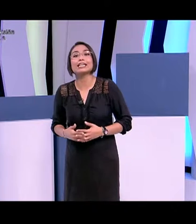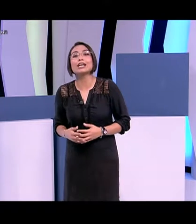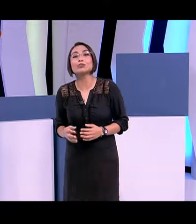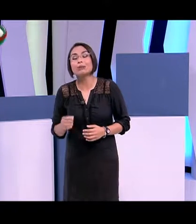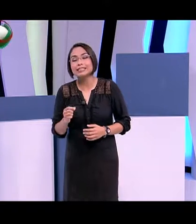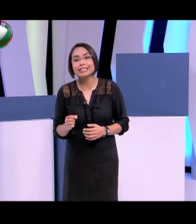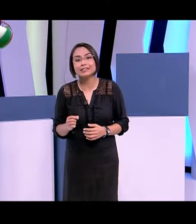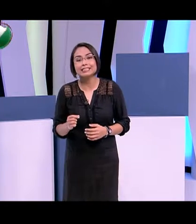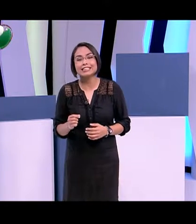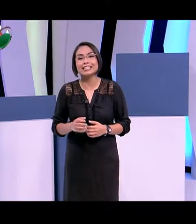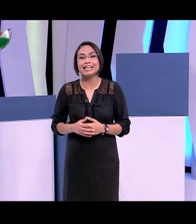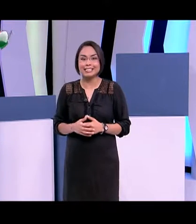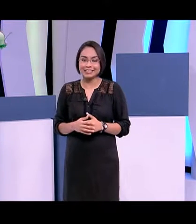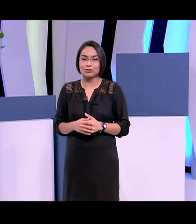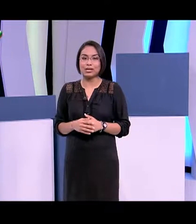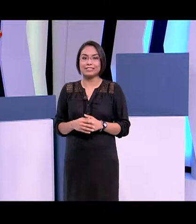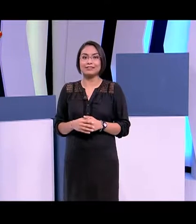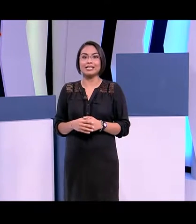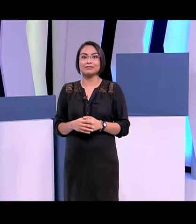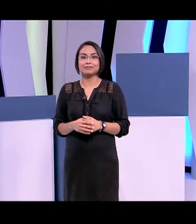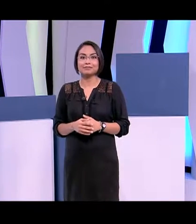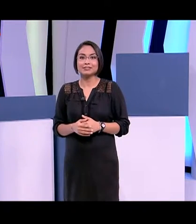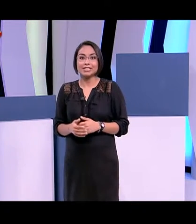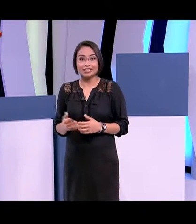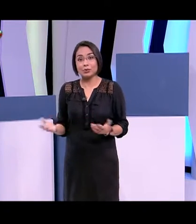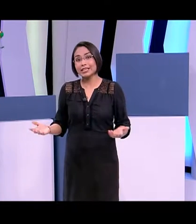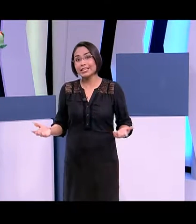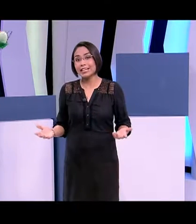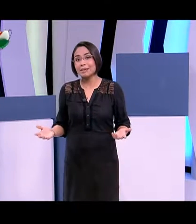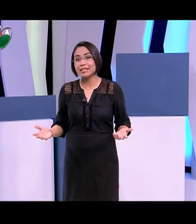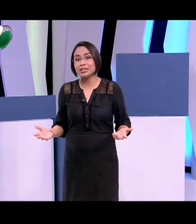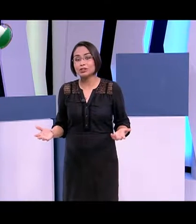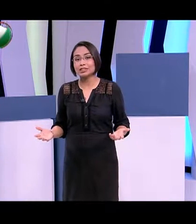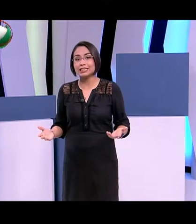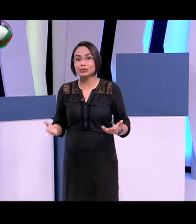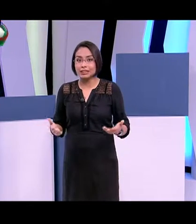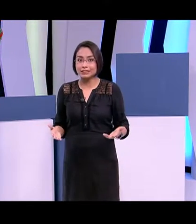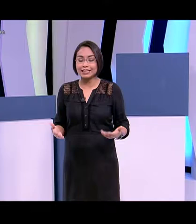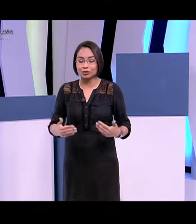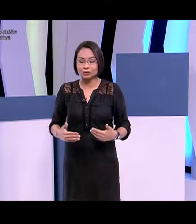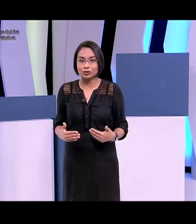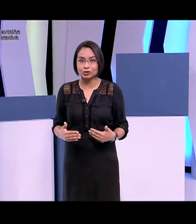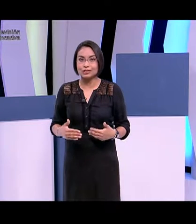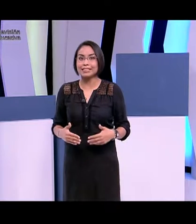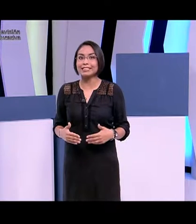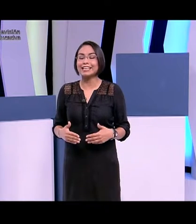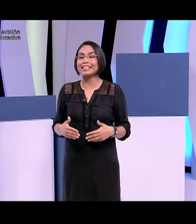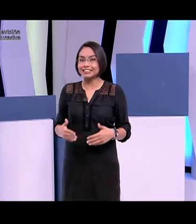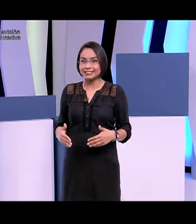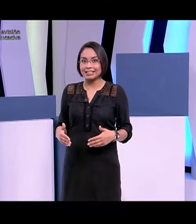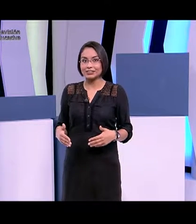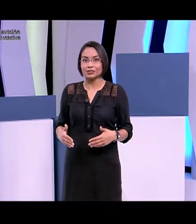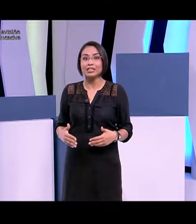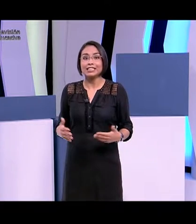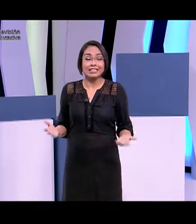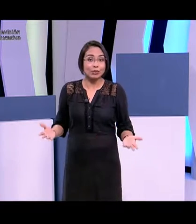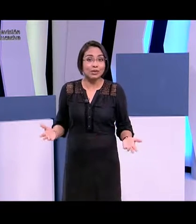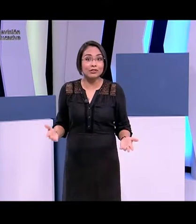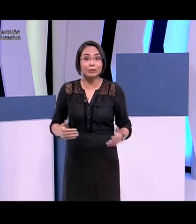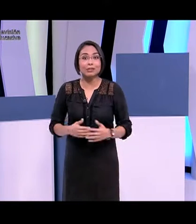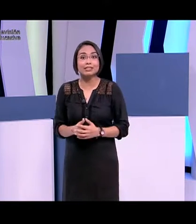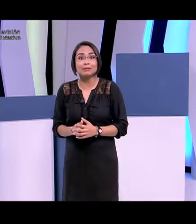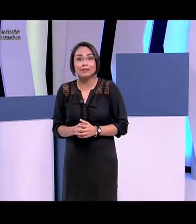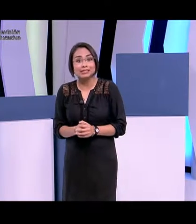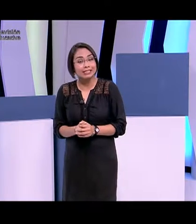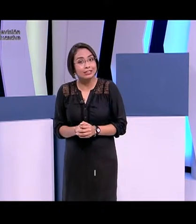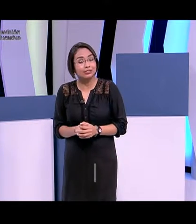quien nos traerá lo más relevante de la agenda educativa. Recuerde que a la medianoche tiene una cita con nosotros aquí en Extracto. Les